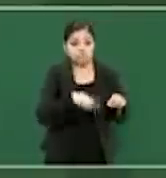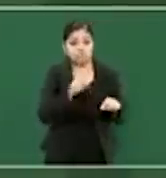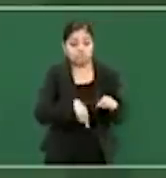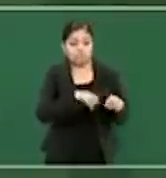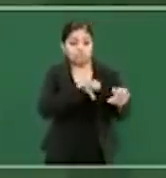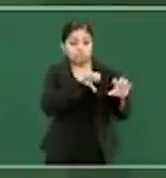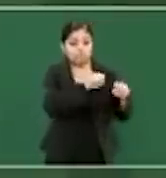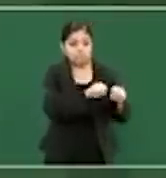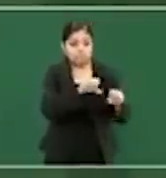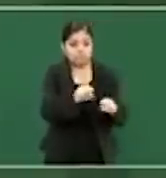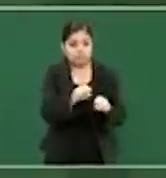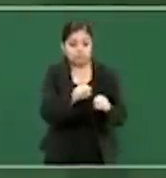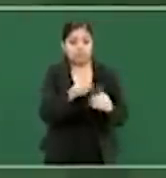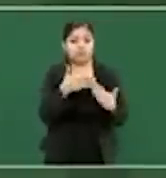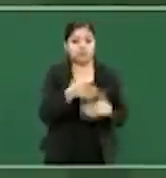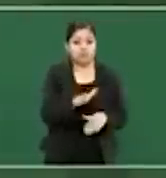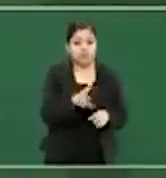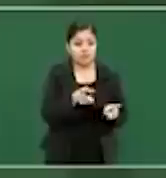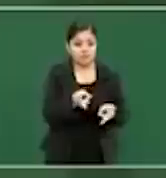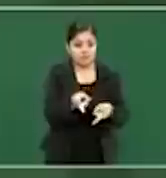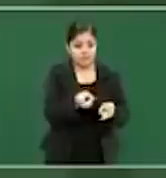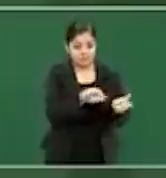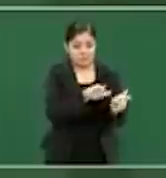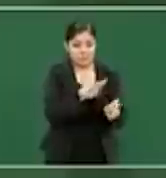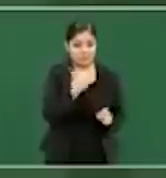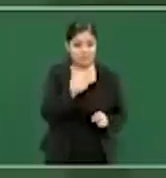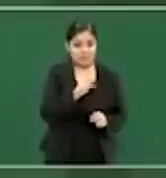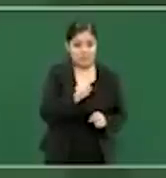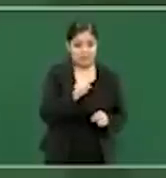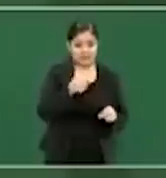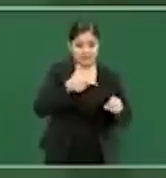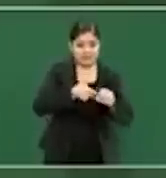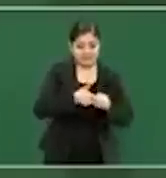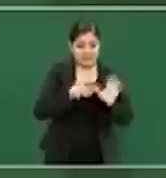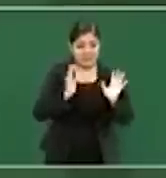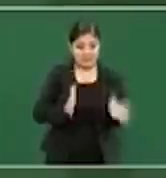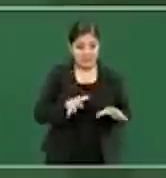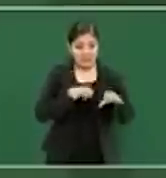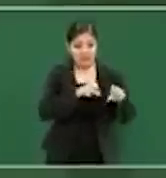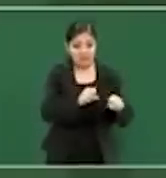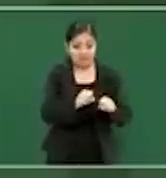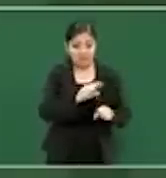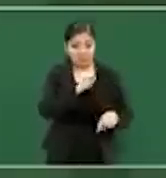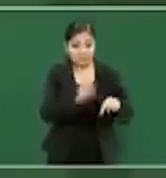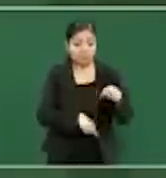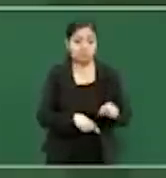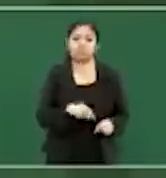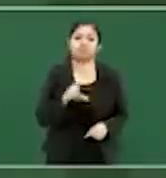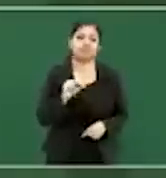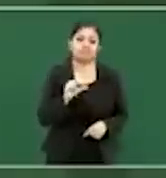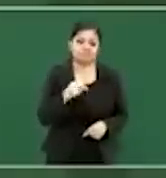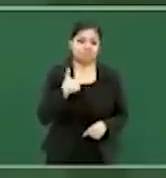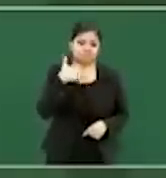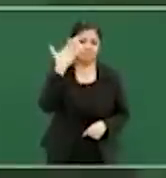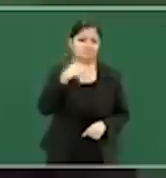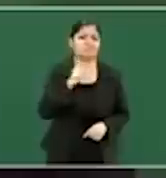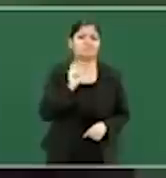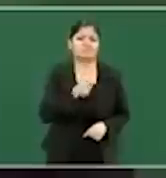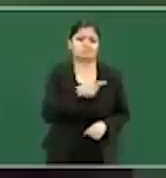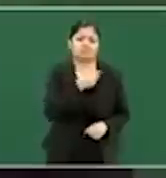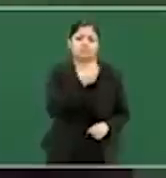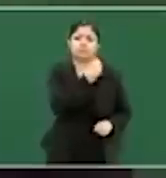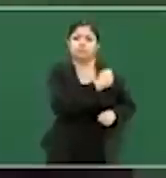el problema del robo de combustible, porque estaba muy arraigado.